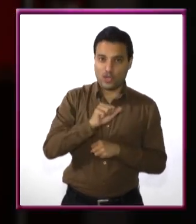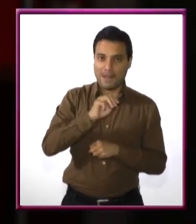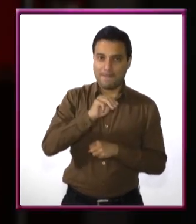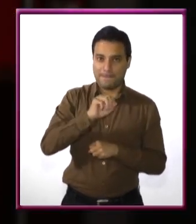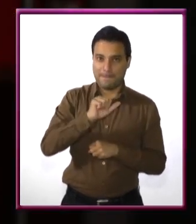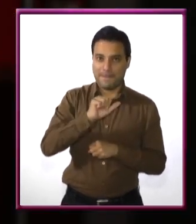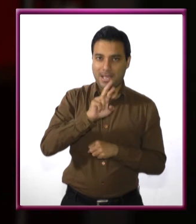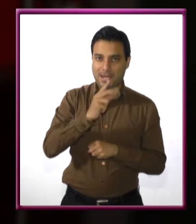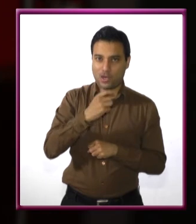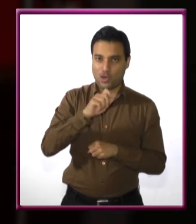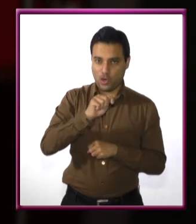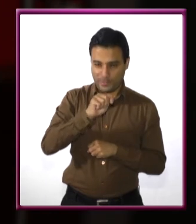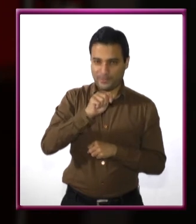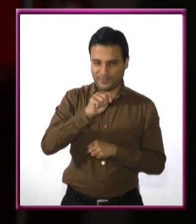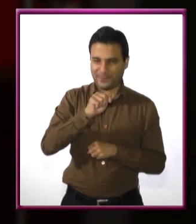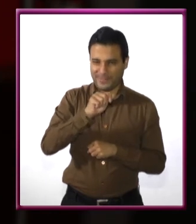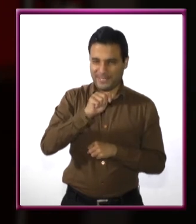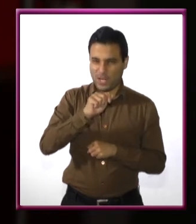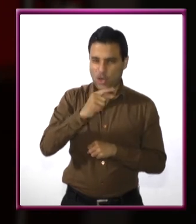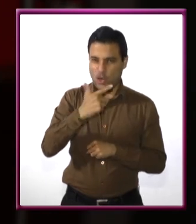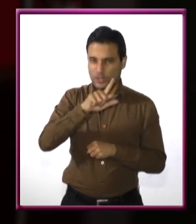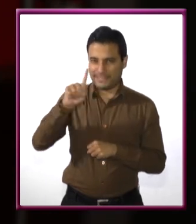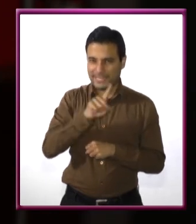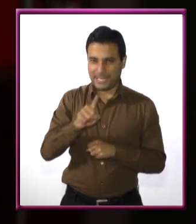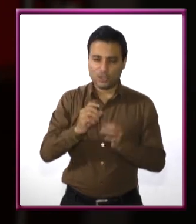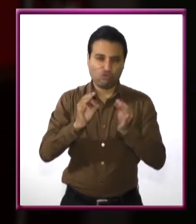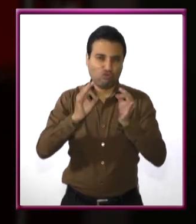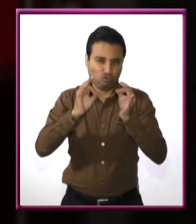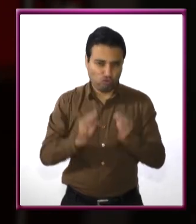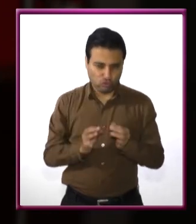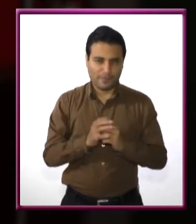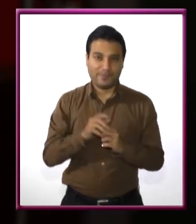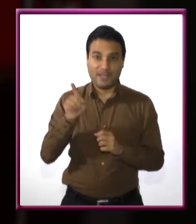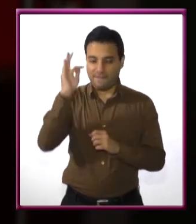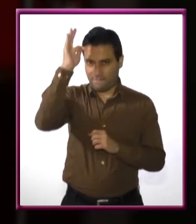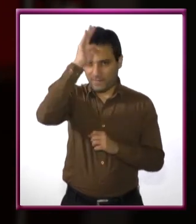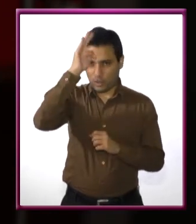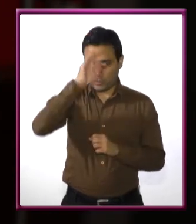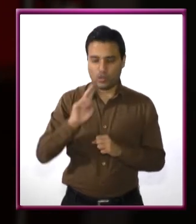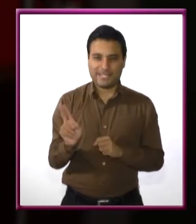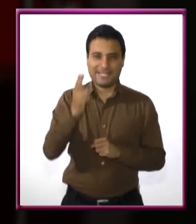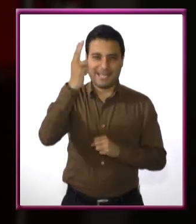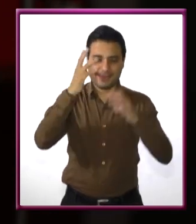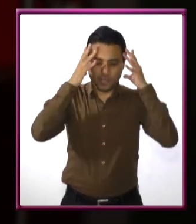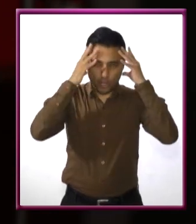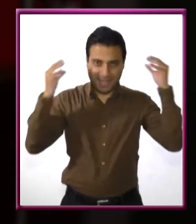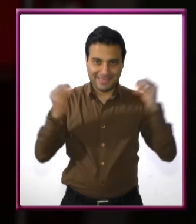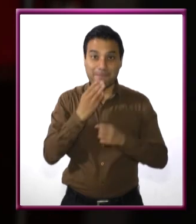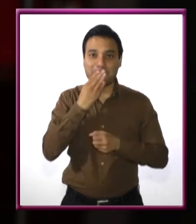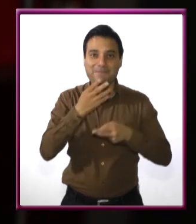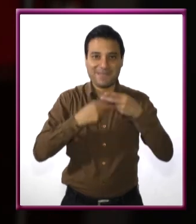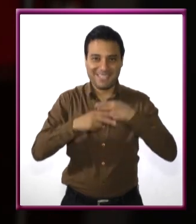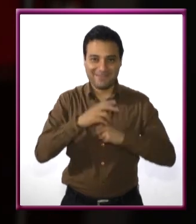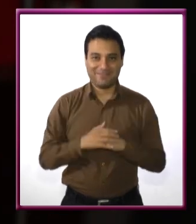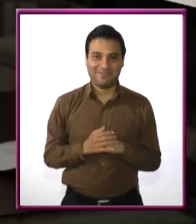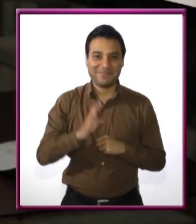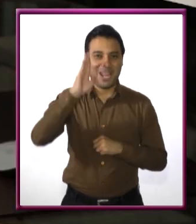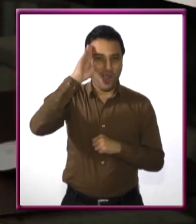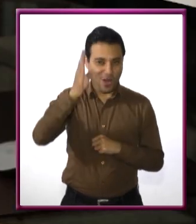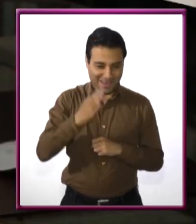doctora Margot González Buge. Ella es filósofa de ciencia de la Universidad de Twente en Holanda. ¿Qué tal, doctora? Bienvenida al